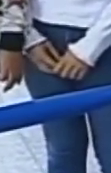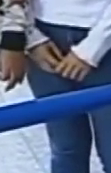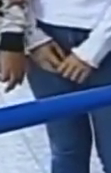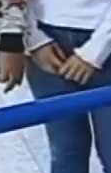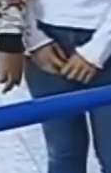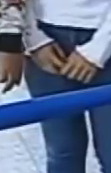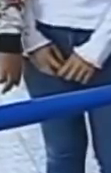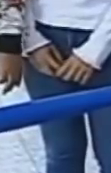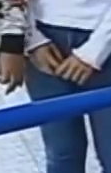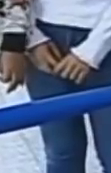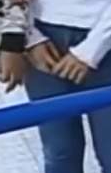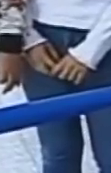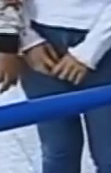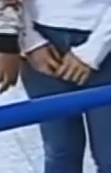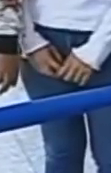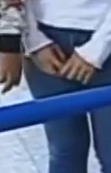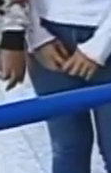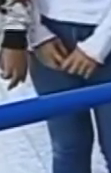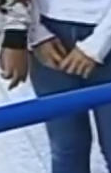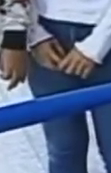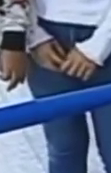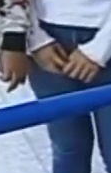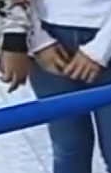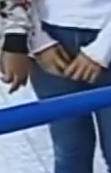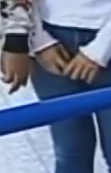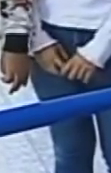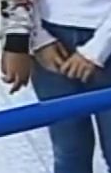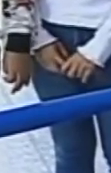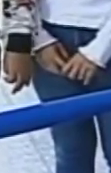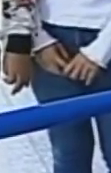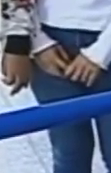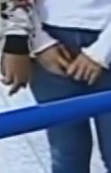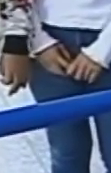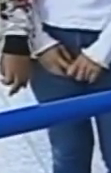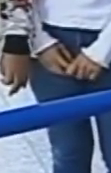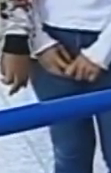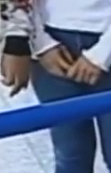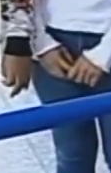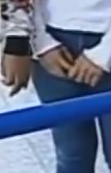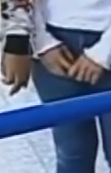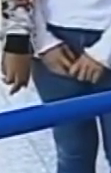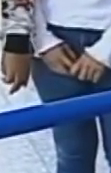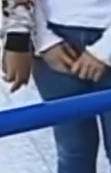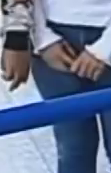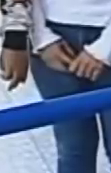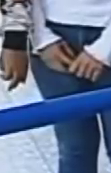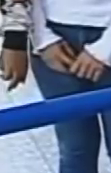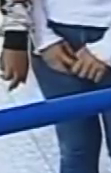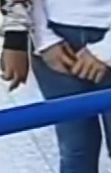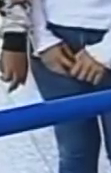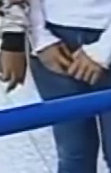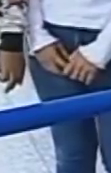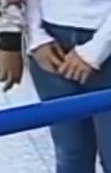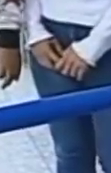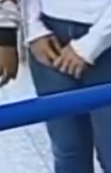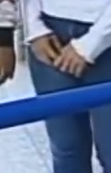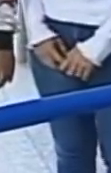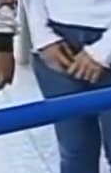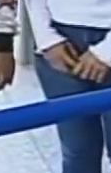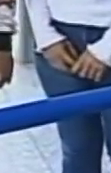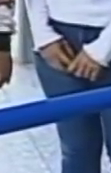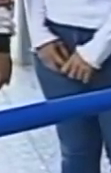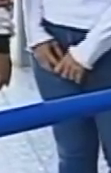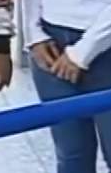risas, de niños y de niñas que comienzan un nuevo año escolar. Acá en Mendoza Fría,